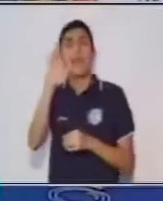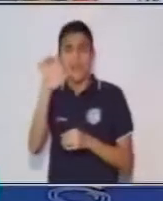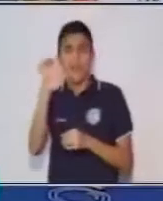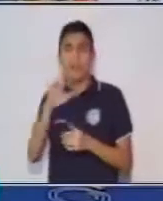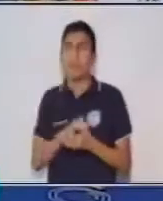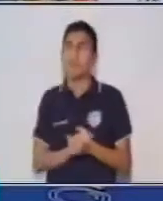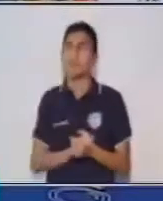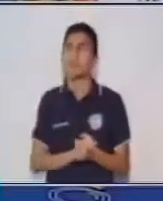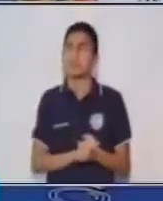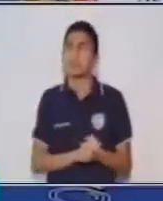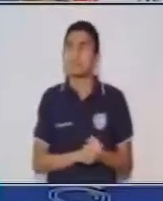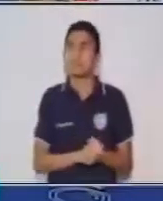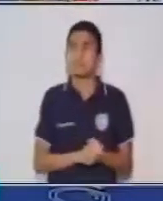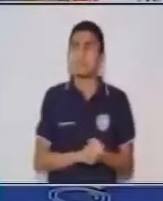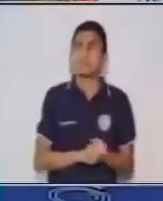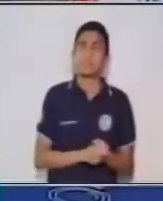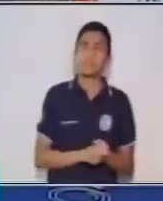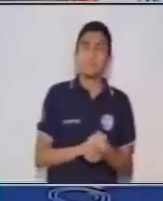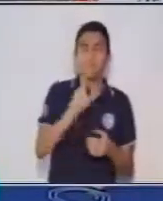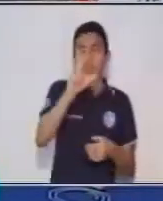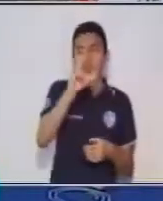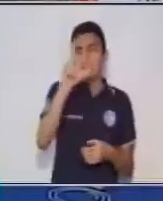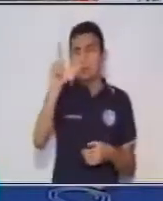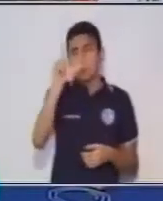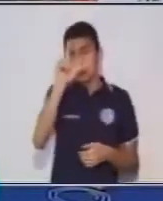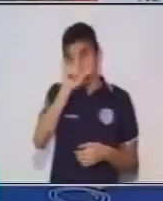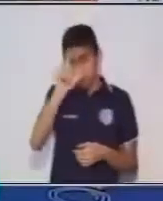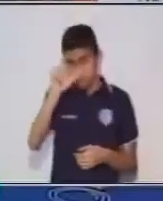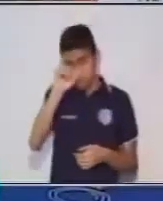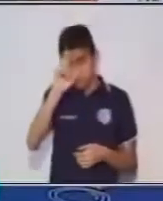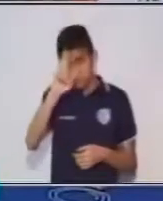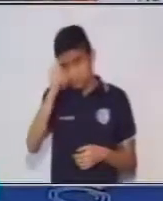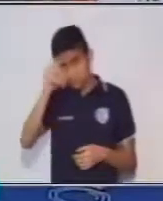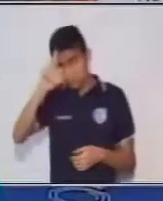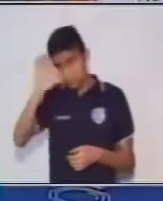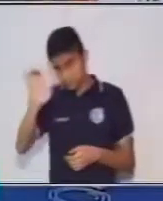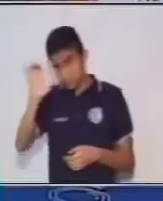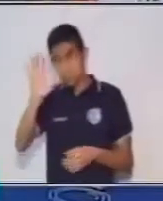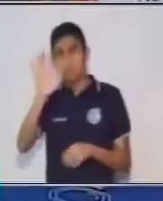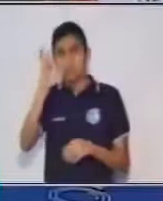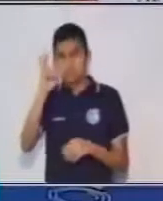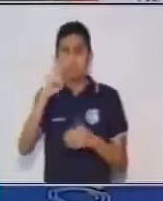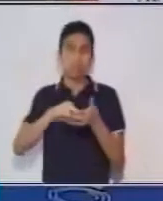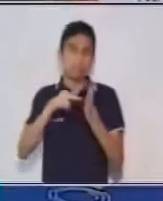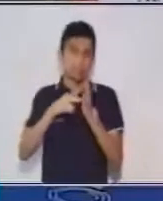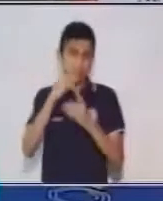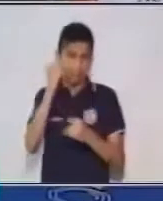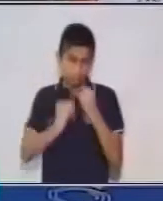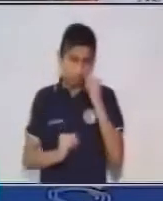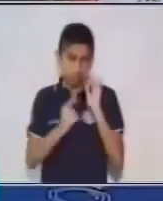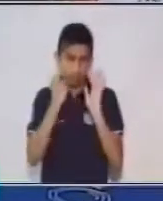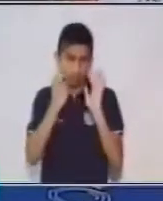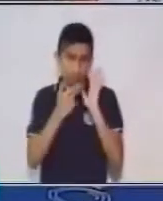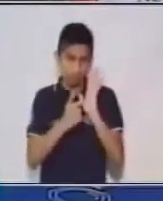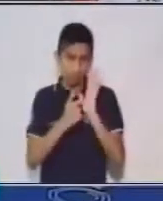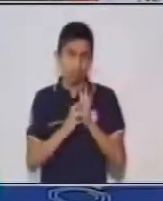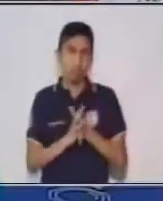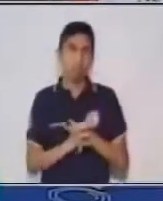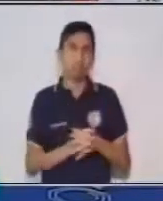Y aquí tenemos entonces el futuro simple del subjuntivo.